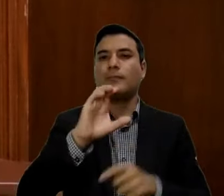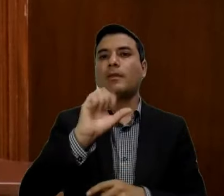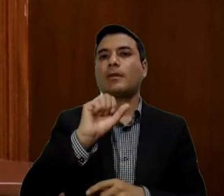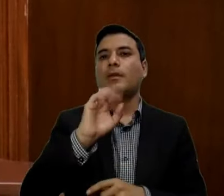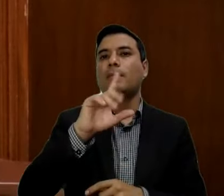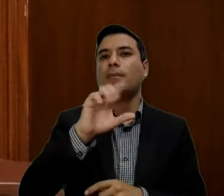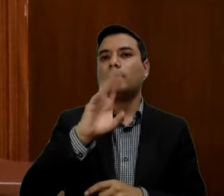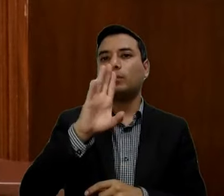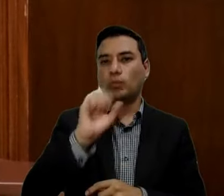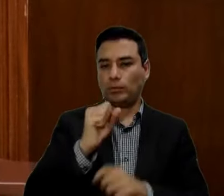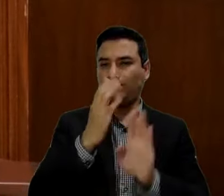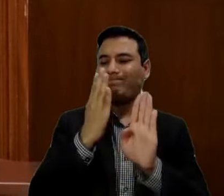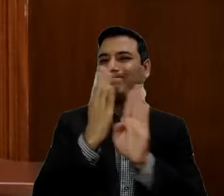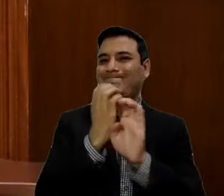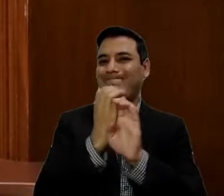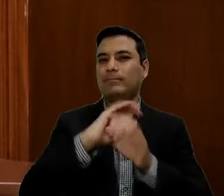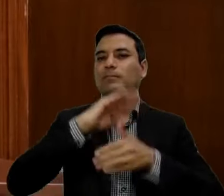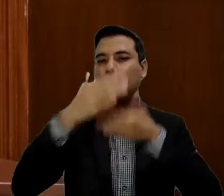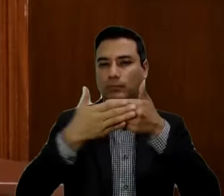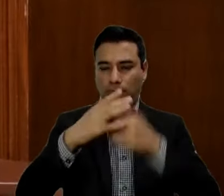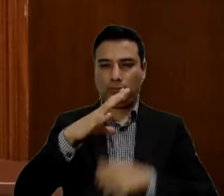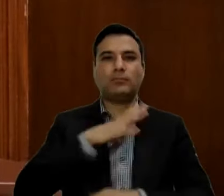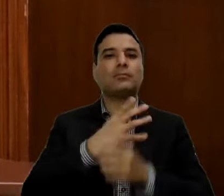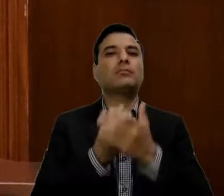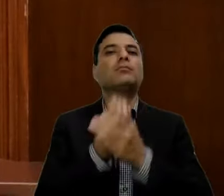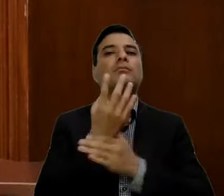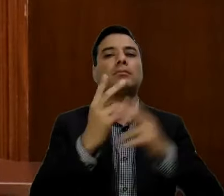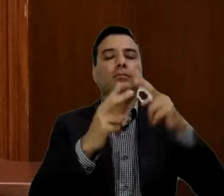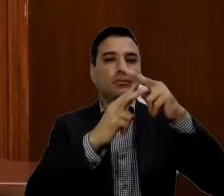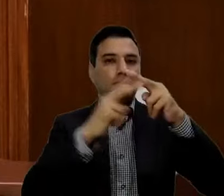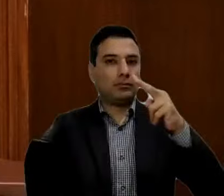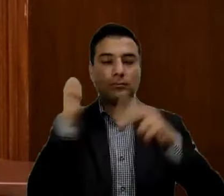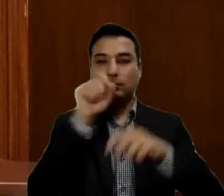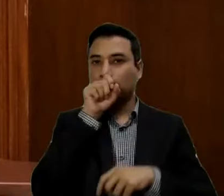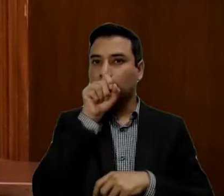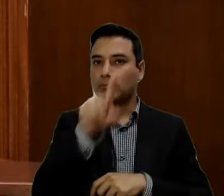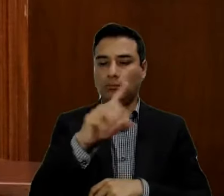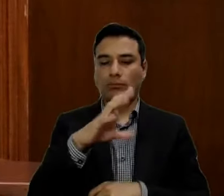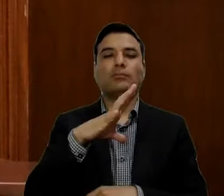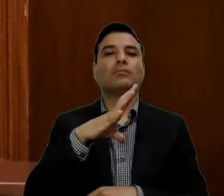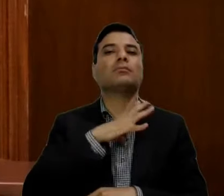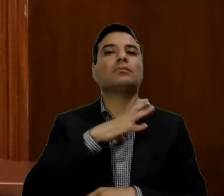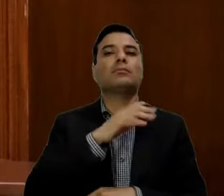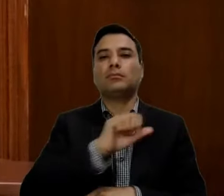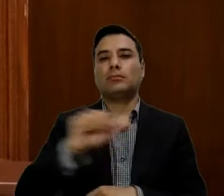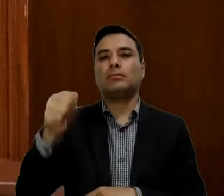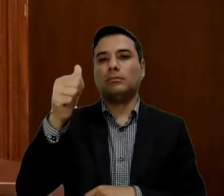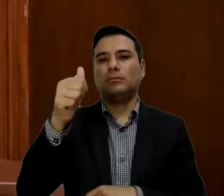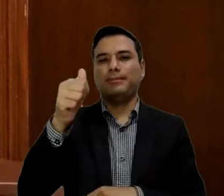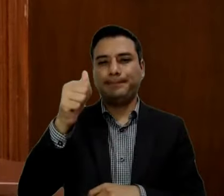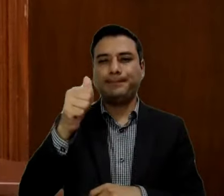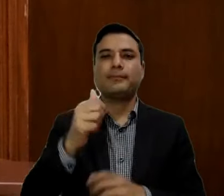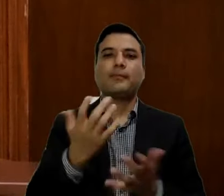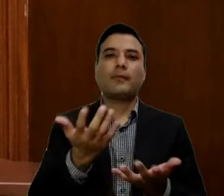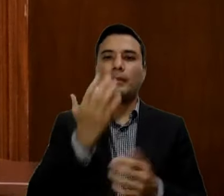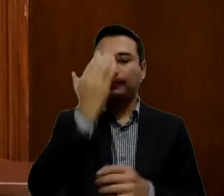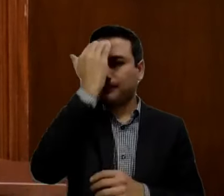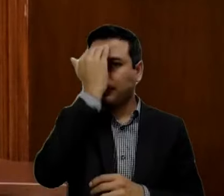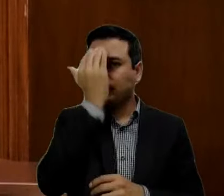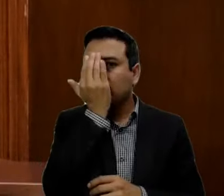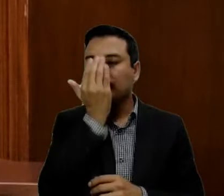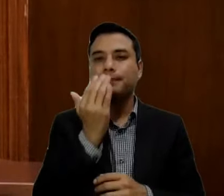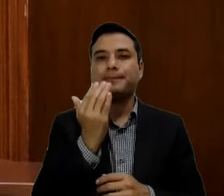próximamente trolebús. Y aquellos que se encuentran en las zonas rurales, como son camionetas de servicio público,